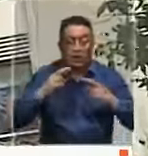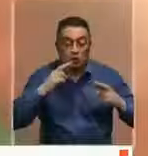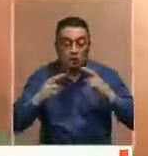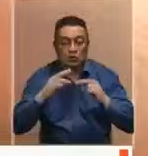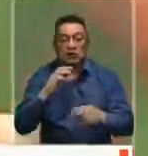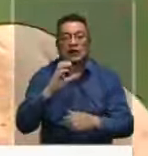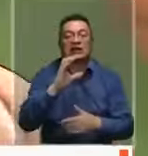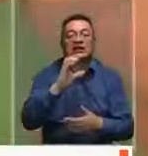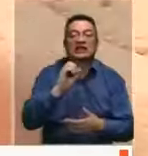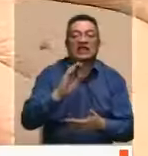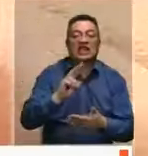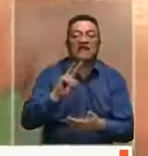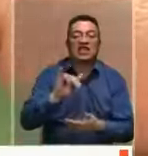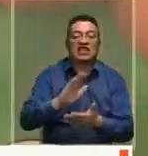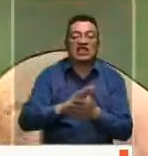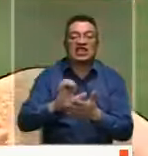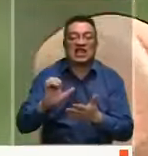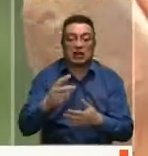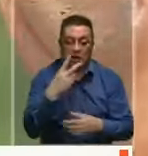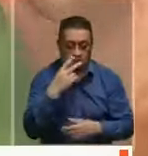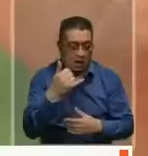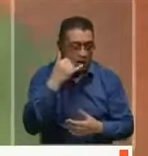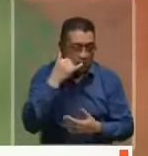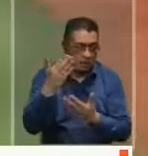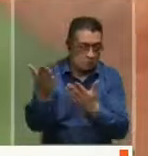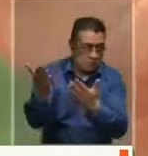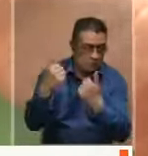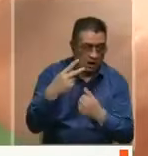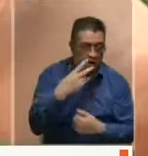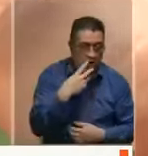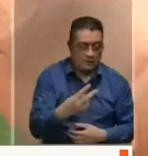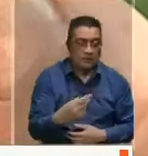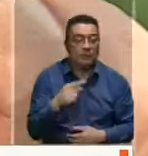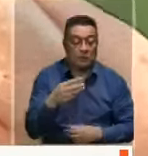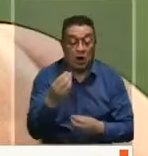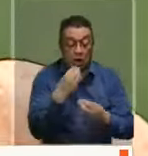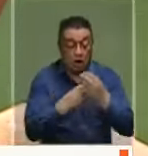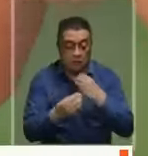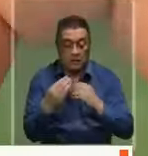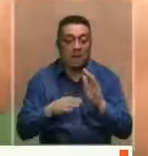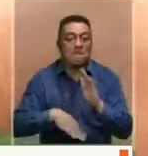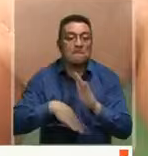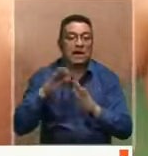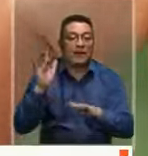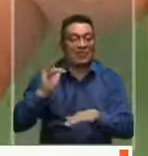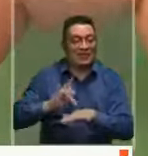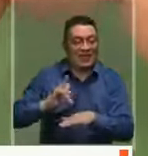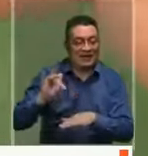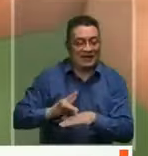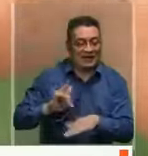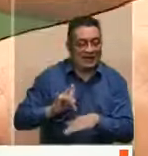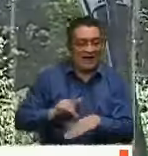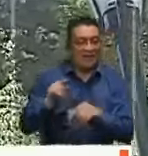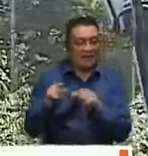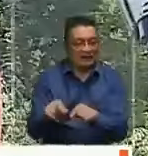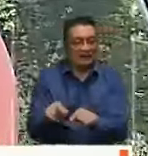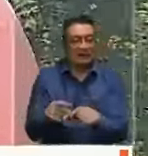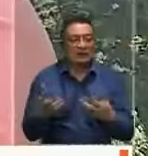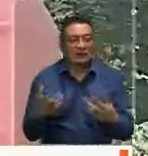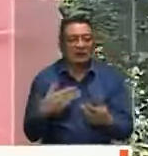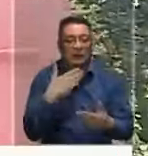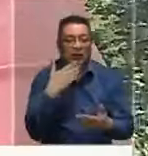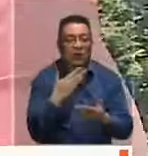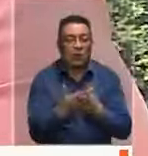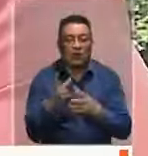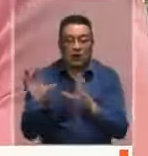acevichado. Que es la comida que de alguna manera es más delicada, ¿cierto? A la hora de